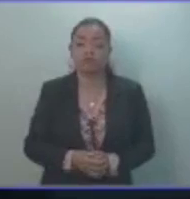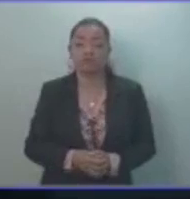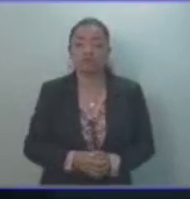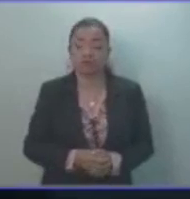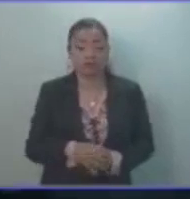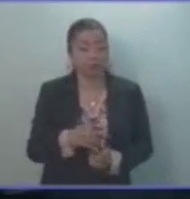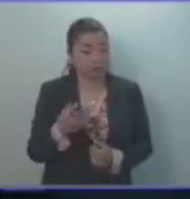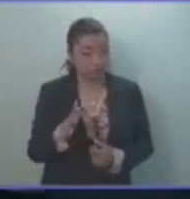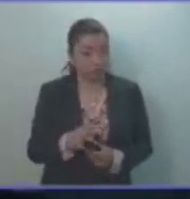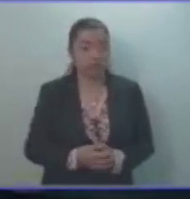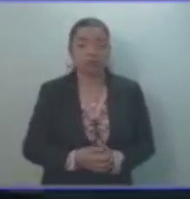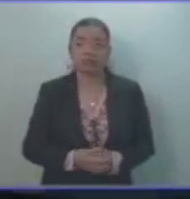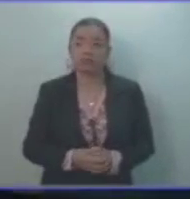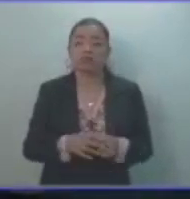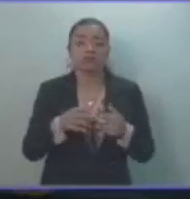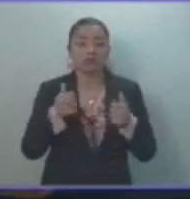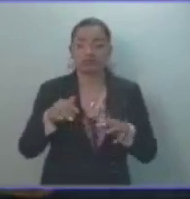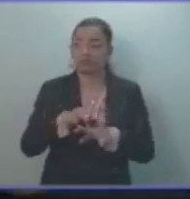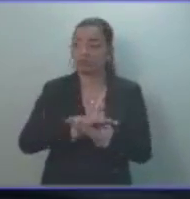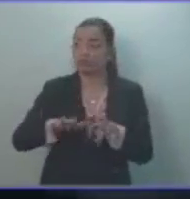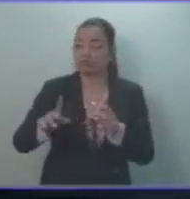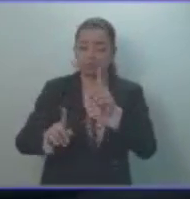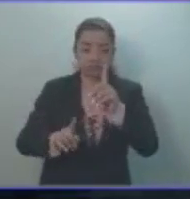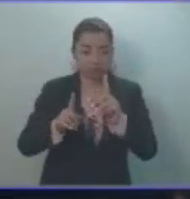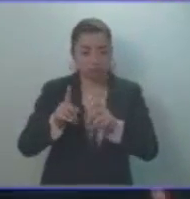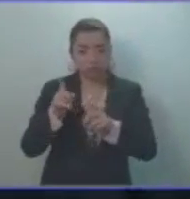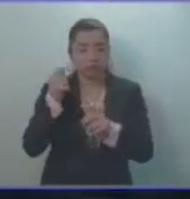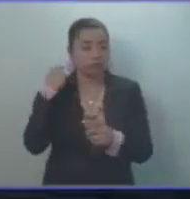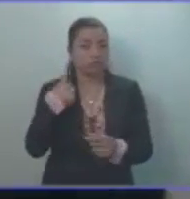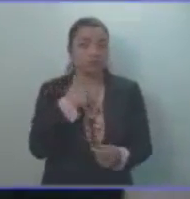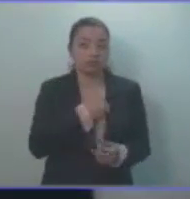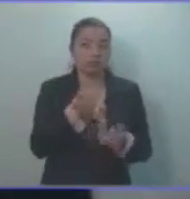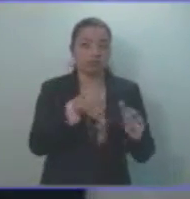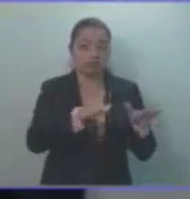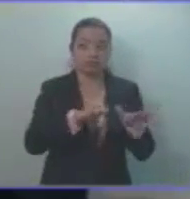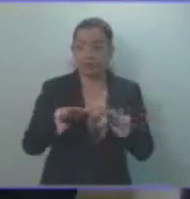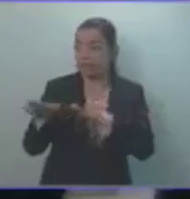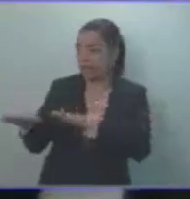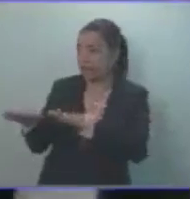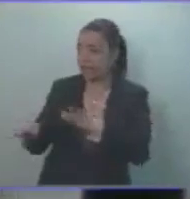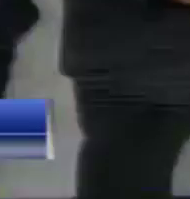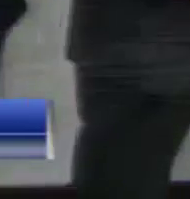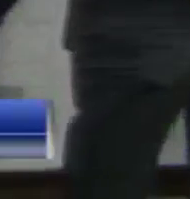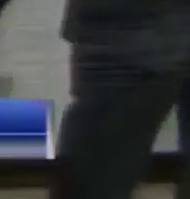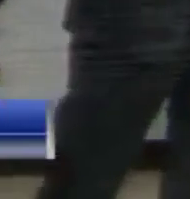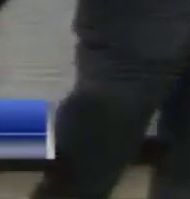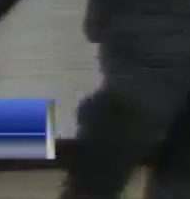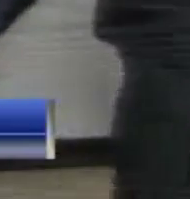¿Ya? Bueno, hasta ahí llegamos con las preguntas, ministro. Muchas gracias. Muchas gracias, muchas gracias.